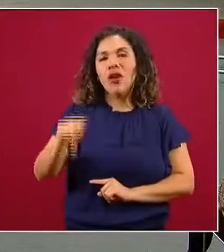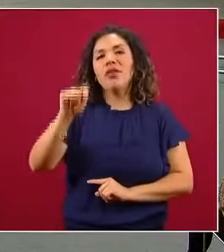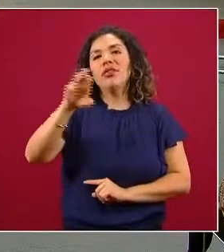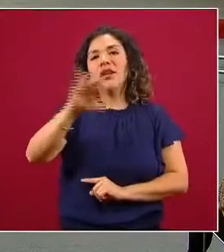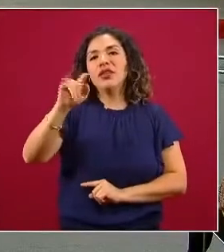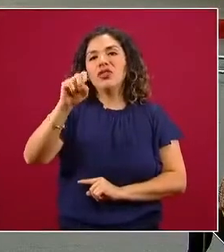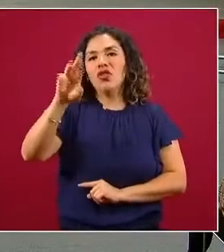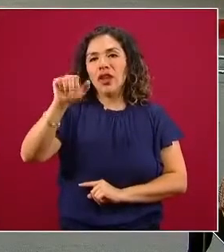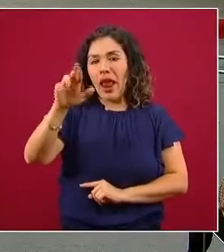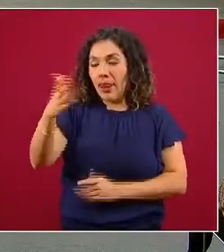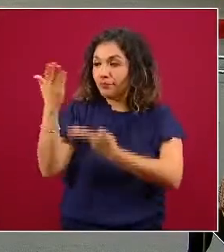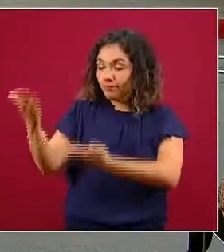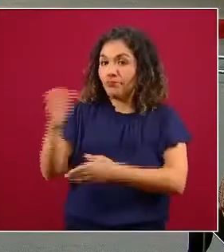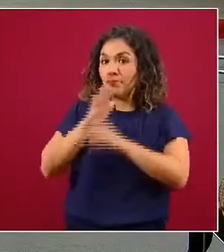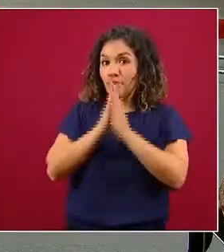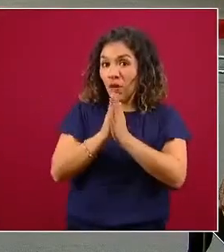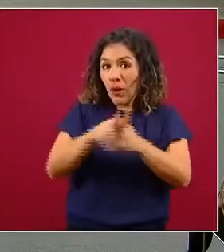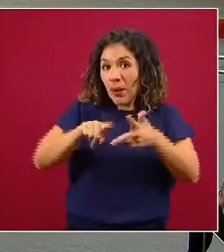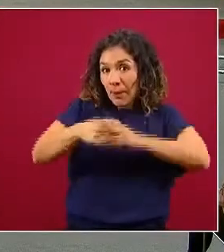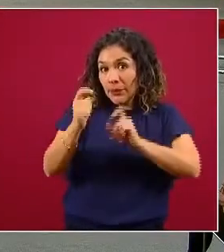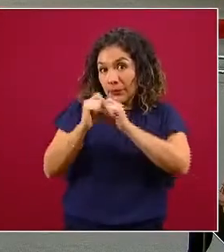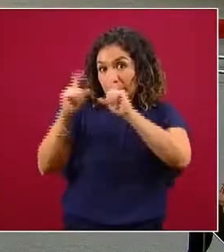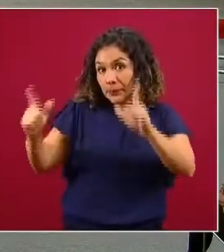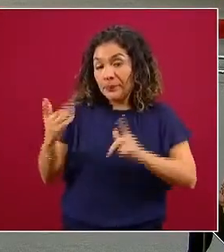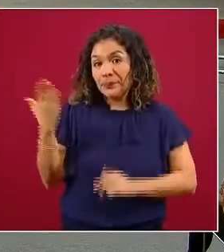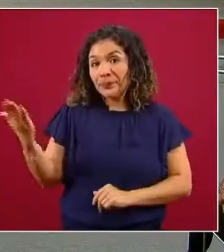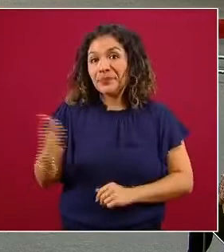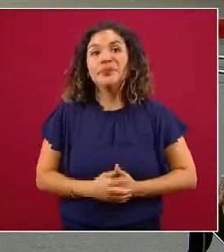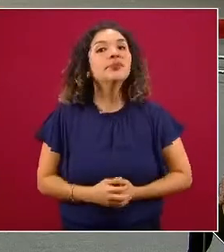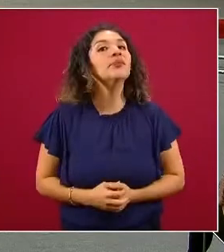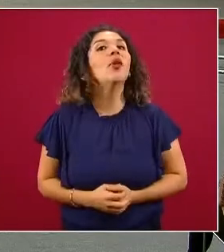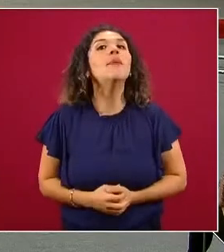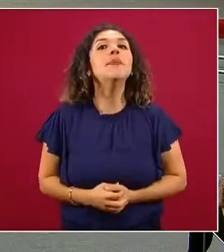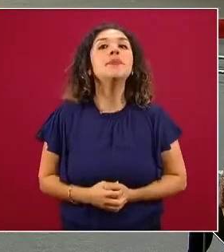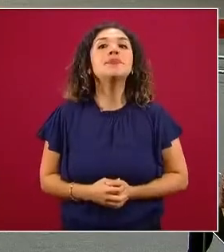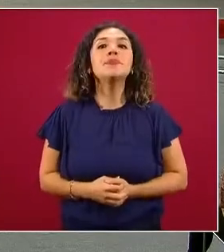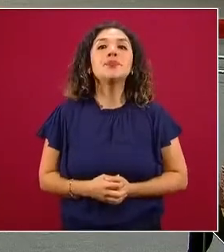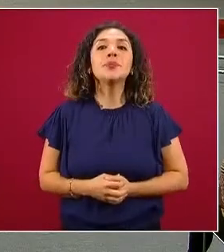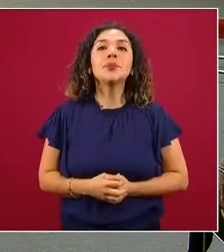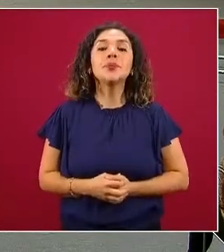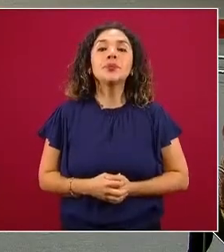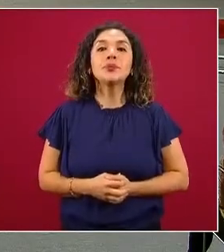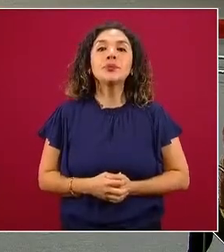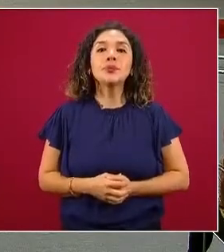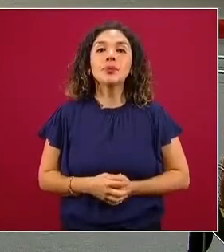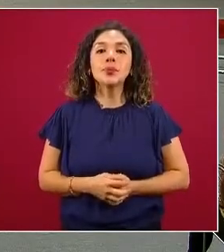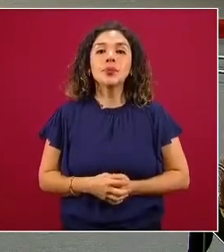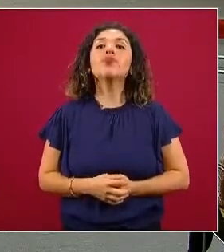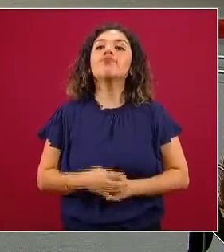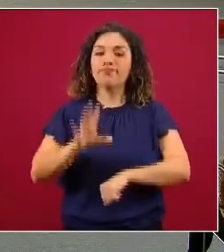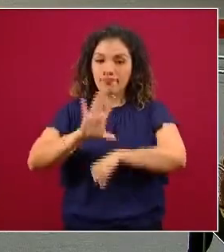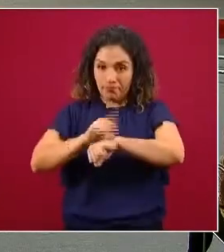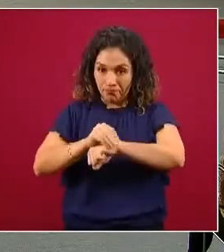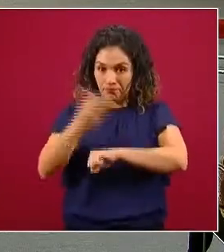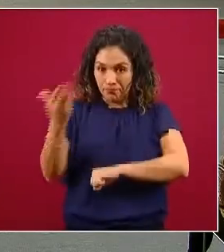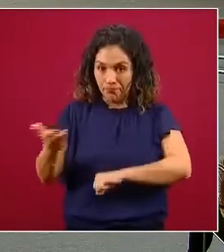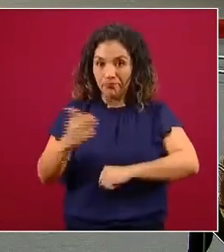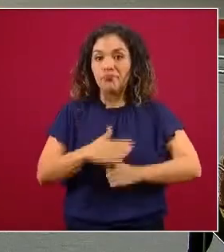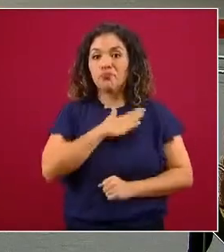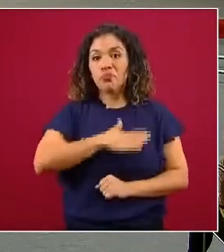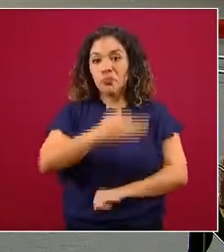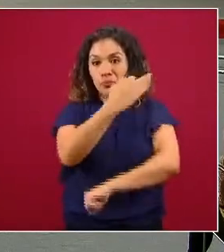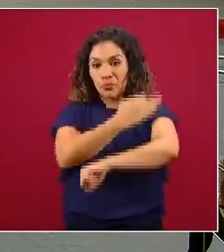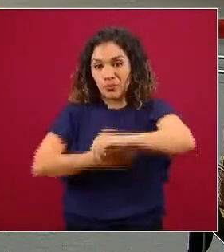doctor Alomía si es tan amable de presentar el informe y abrimos a preguntas. Con su permiso, señor secretario, muy